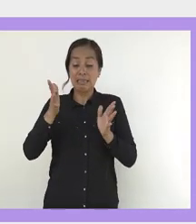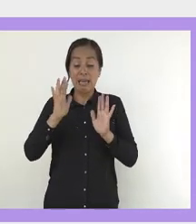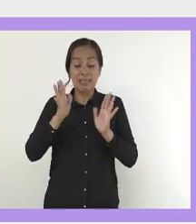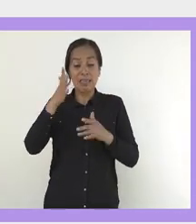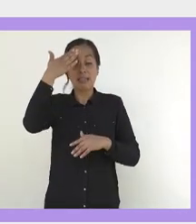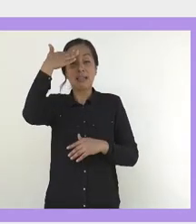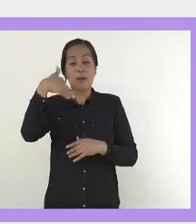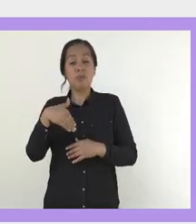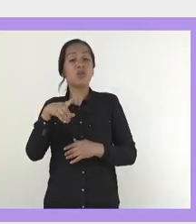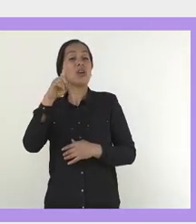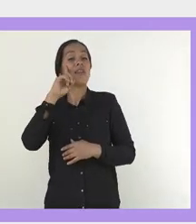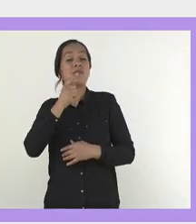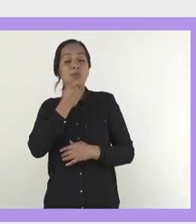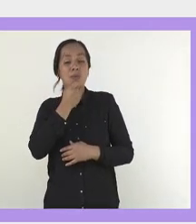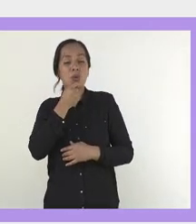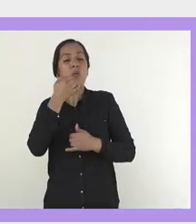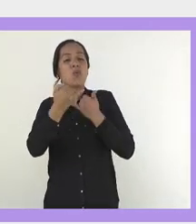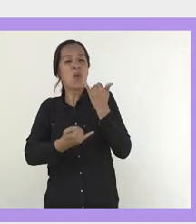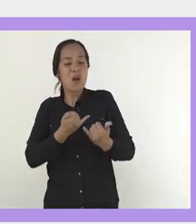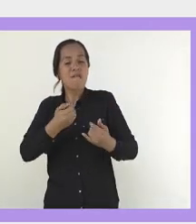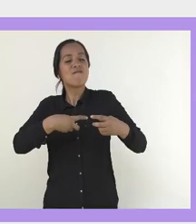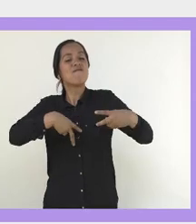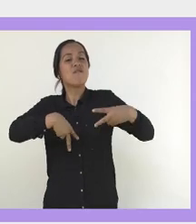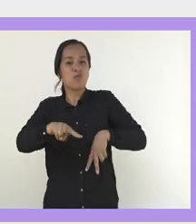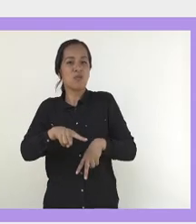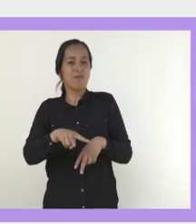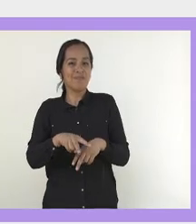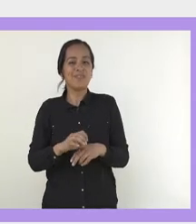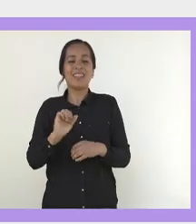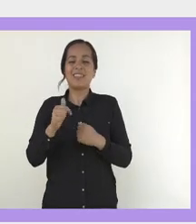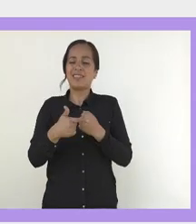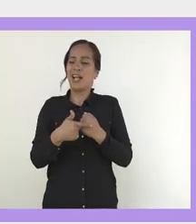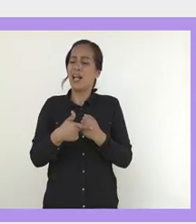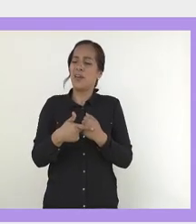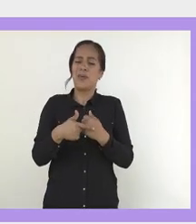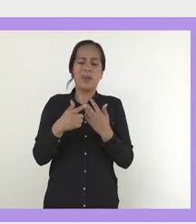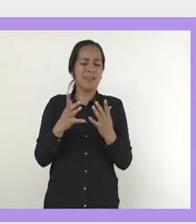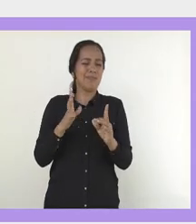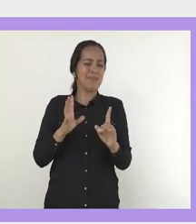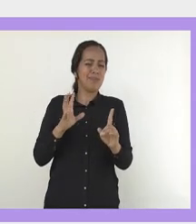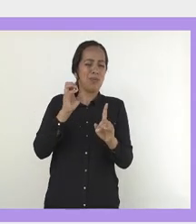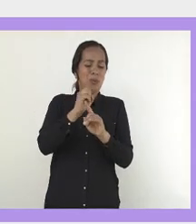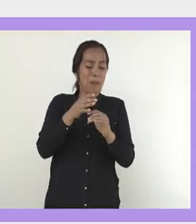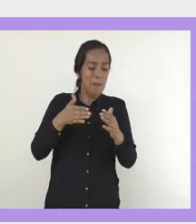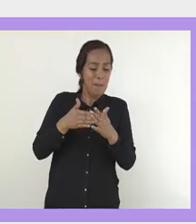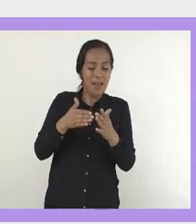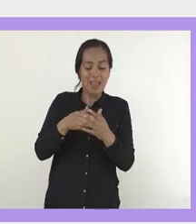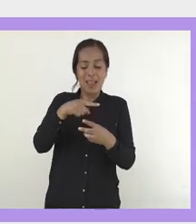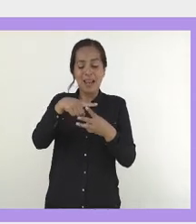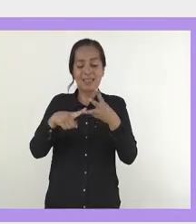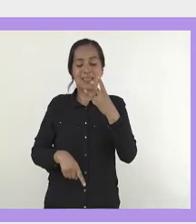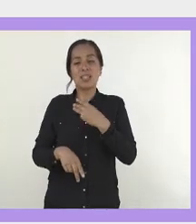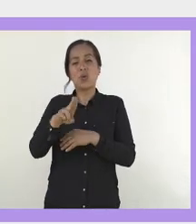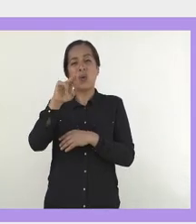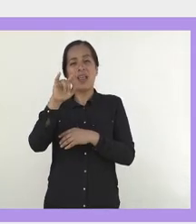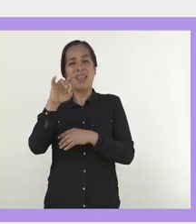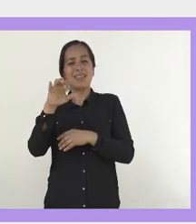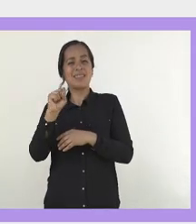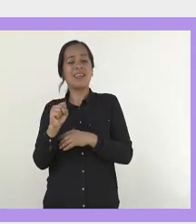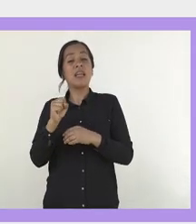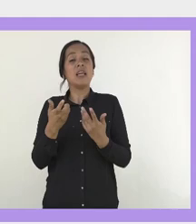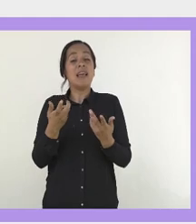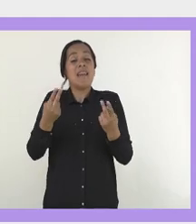que las niñas juegan al fútbol Creo que uno de los grandes retos que hoy tenemos dentro de las tres unidades de negocio es